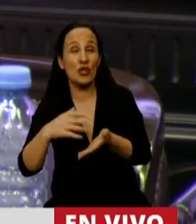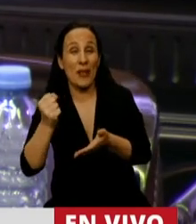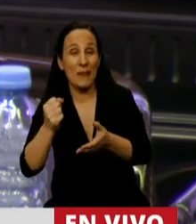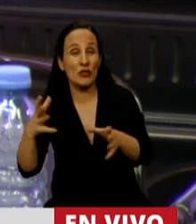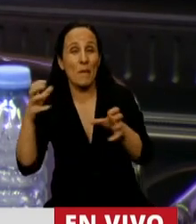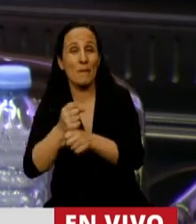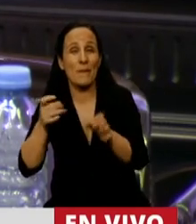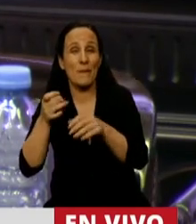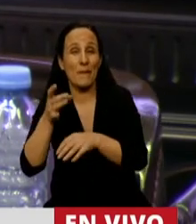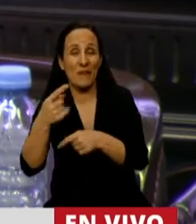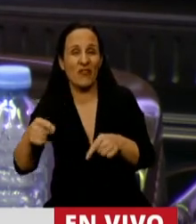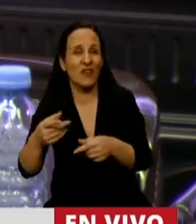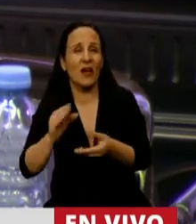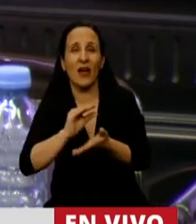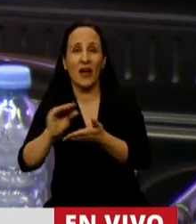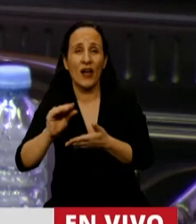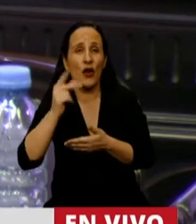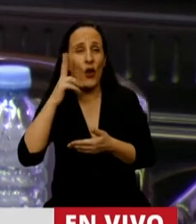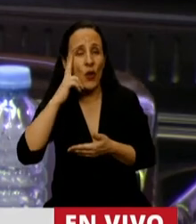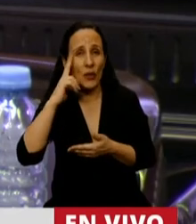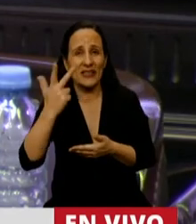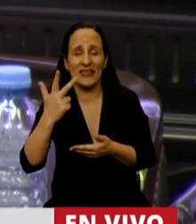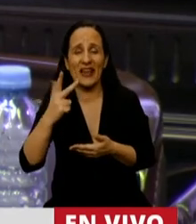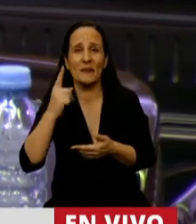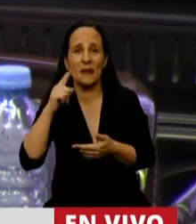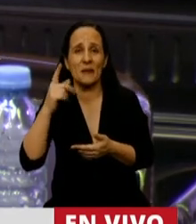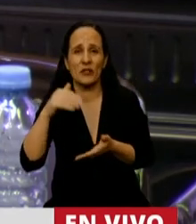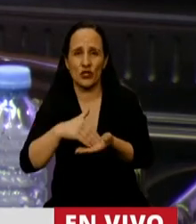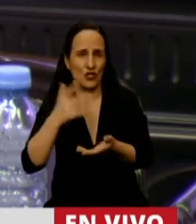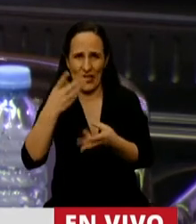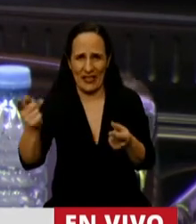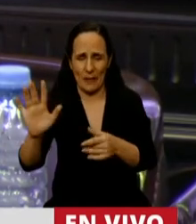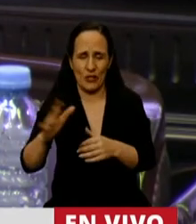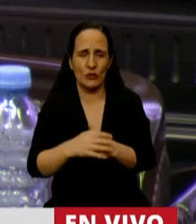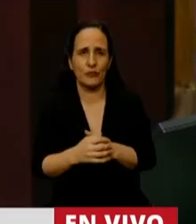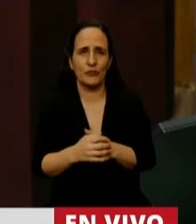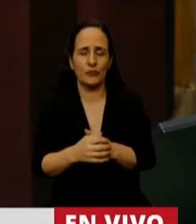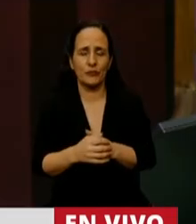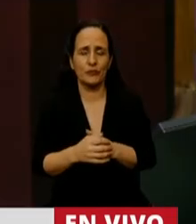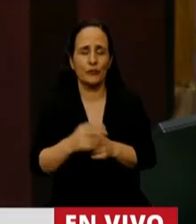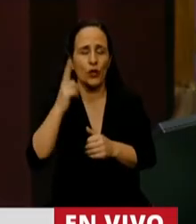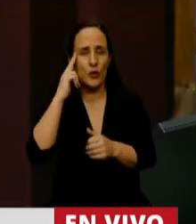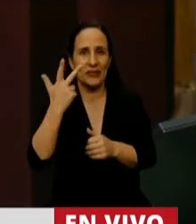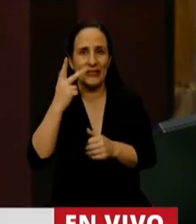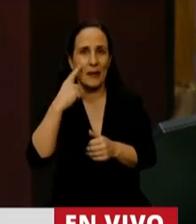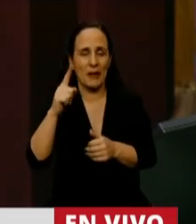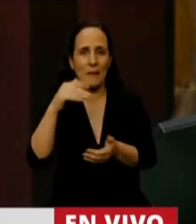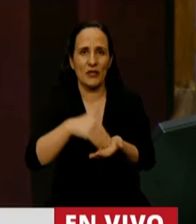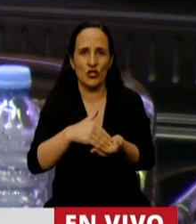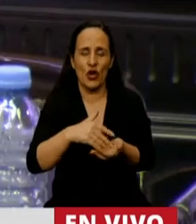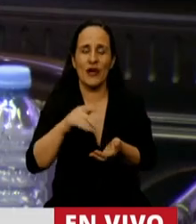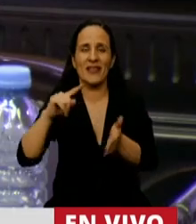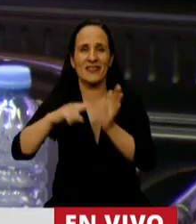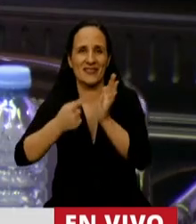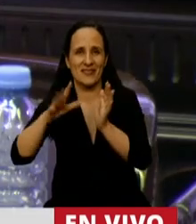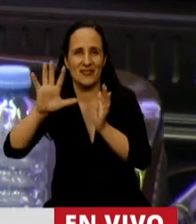se reparten de la siguiente manera 93 mil visual vaya redondeando diputador al término de 93 mil millones están destinados al anbar